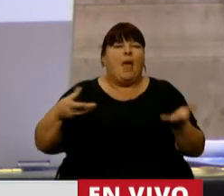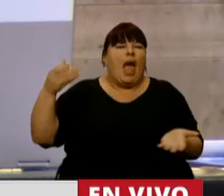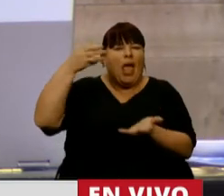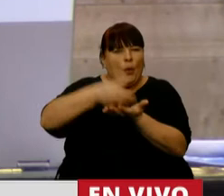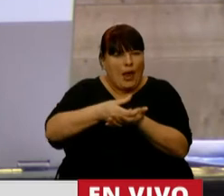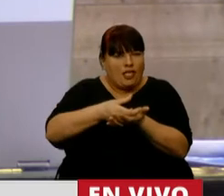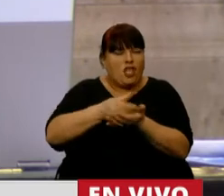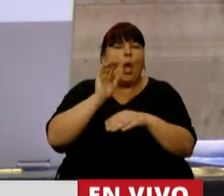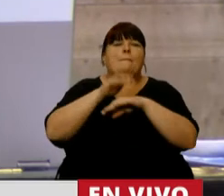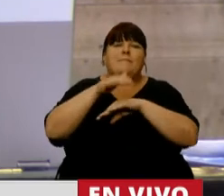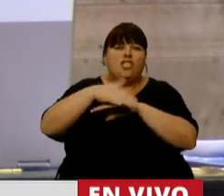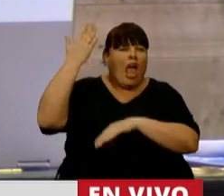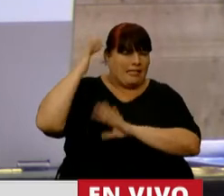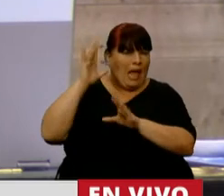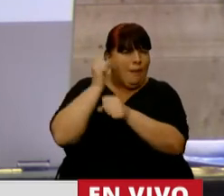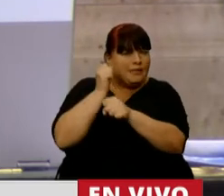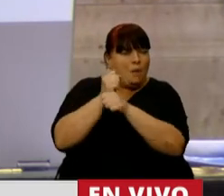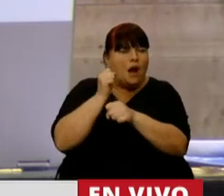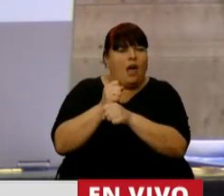inversión, Misiones viene trabajando